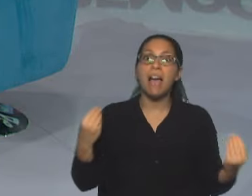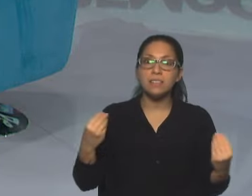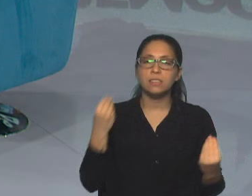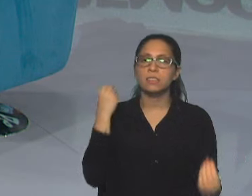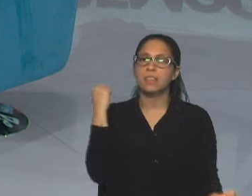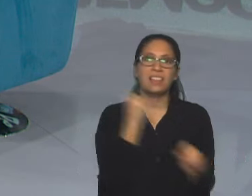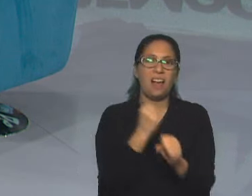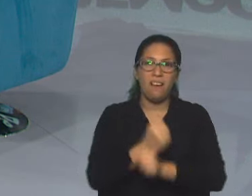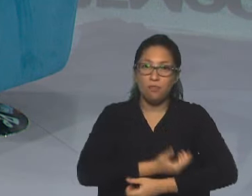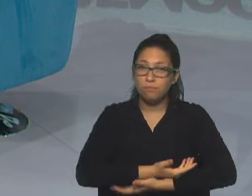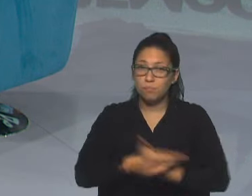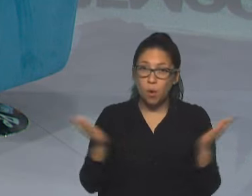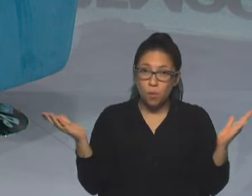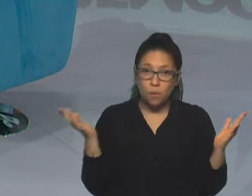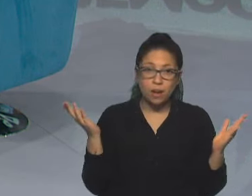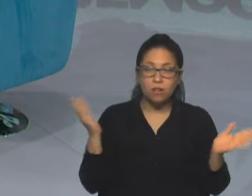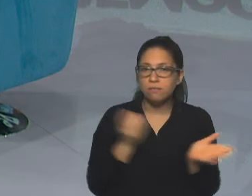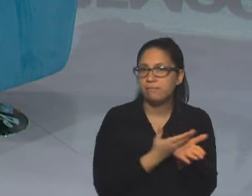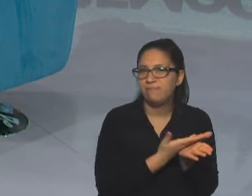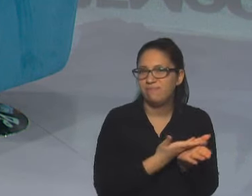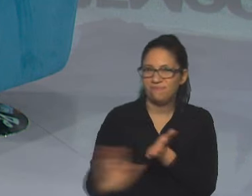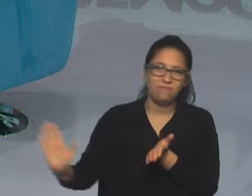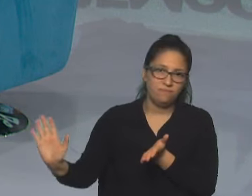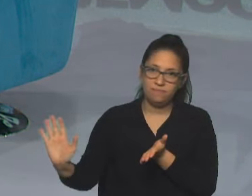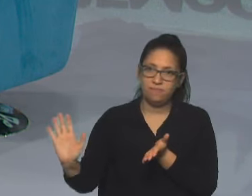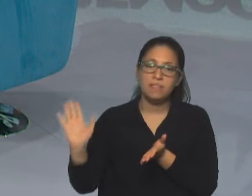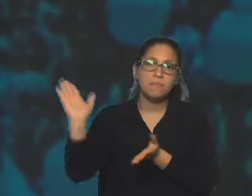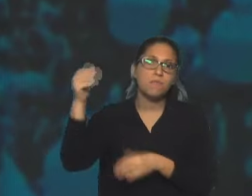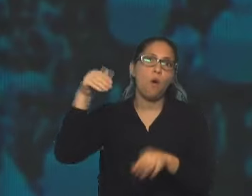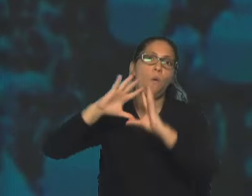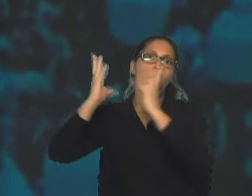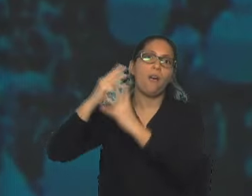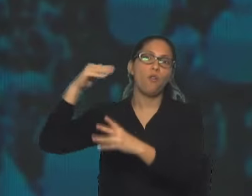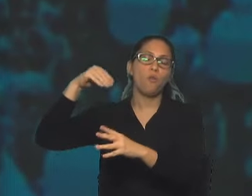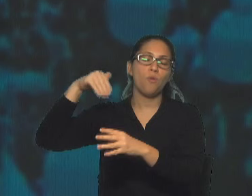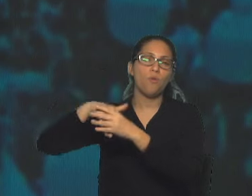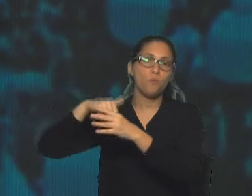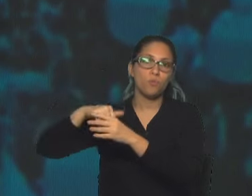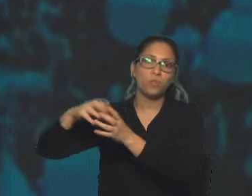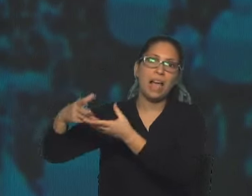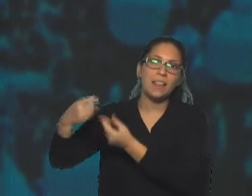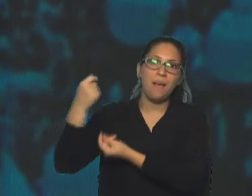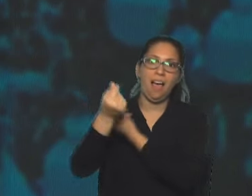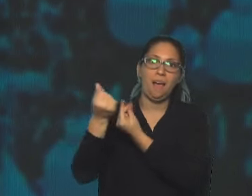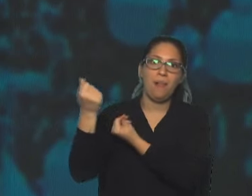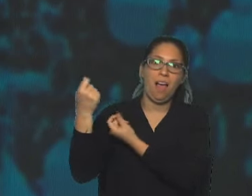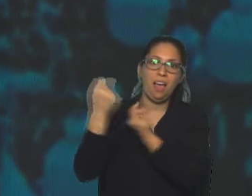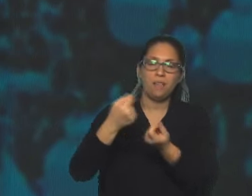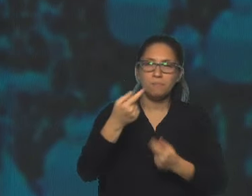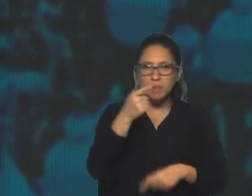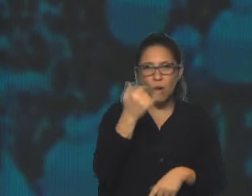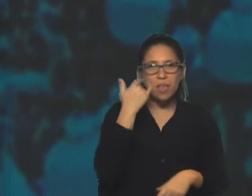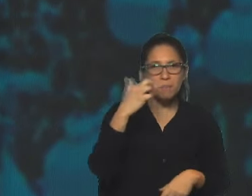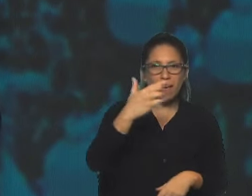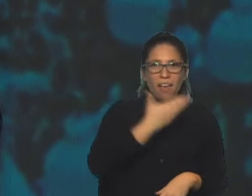empleo público que iba a ser financiado por el Banco Mundial. Por eso cuando se va a privatizar YPF, cuando deja